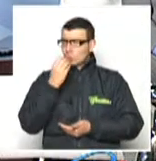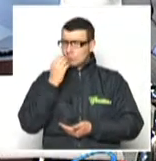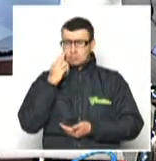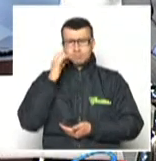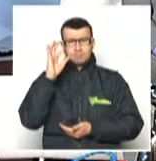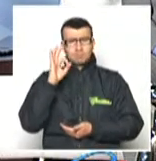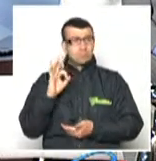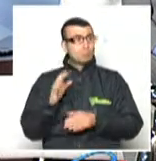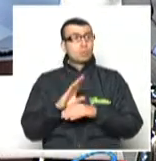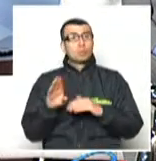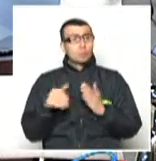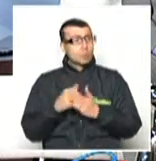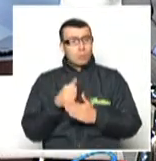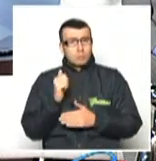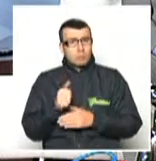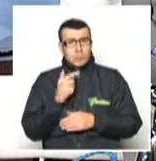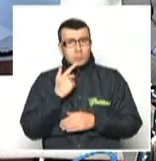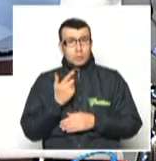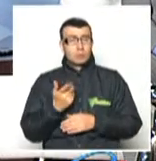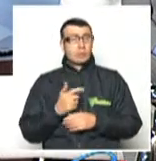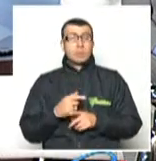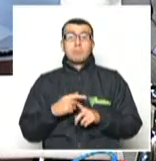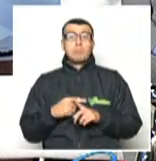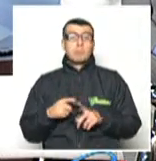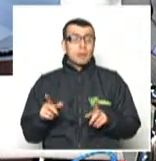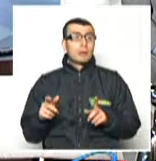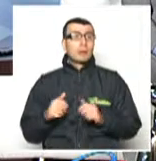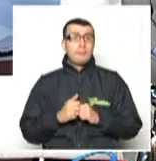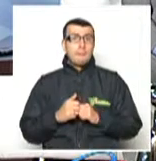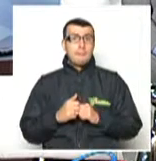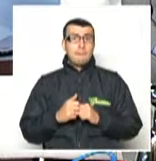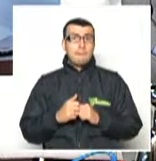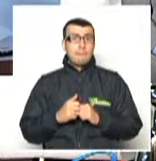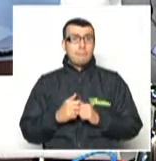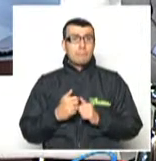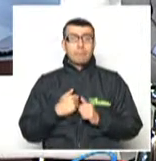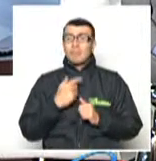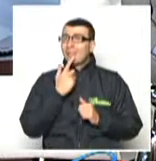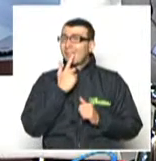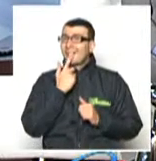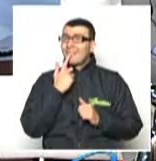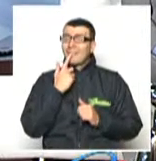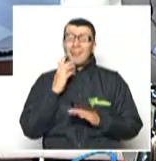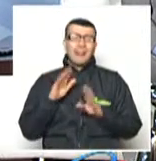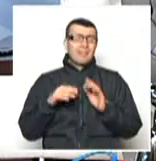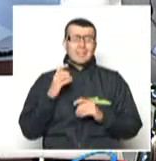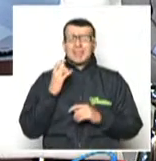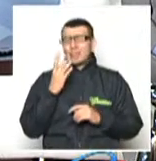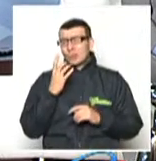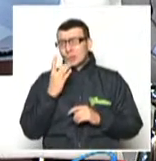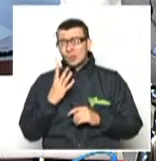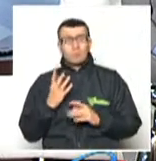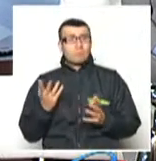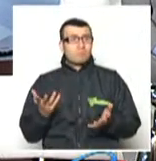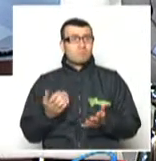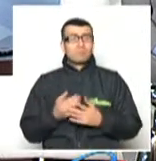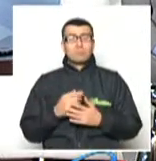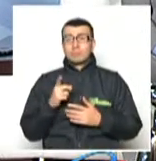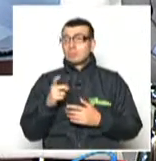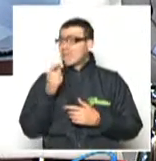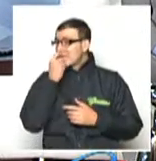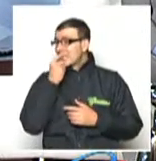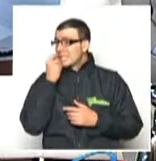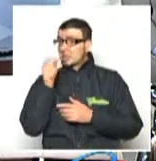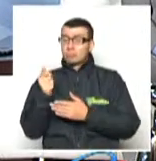lo que usted dice, pero como le digo, mis dientes ya como que me empieza como a doler a veces. Okay. Y en la odontología